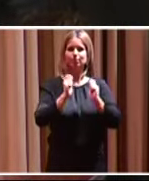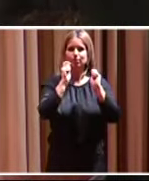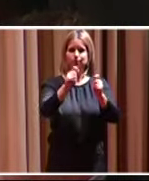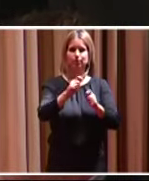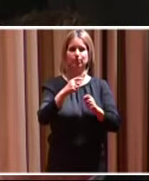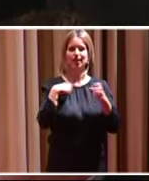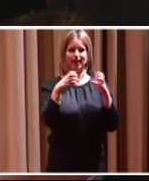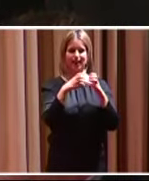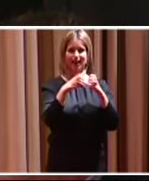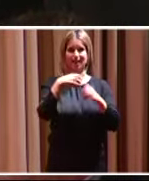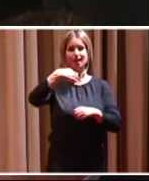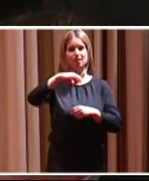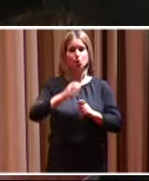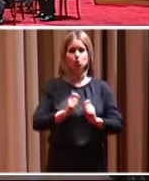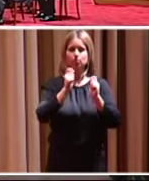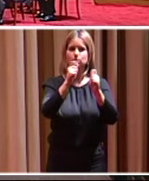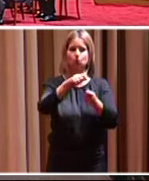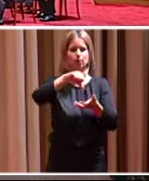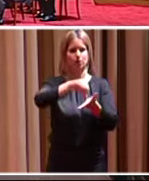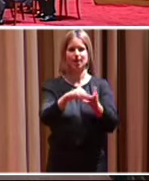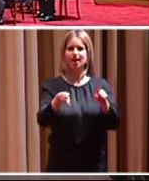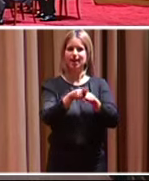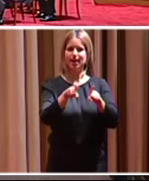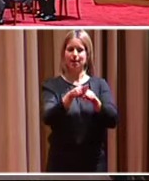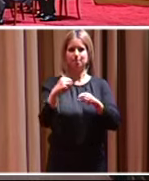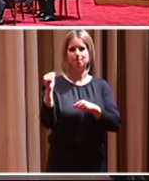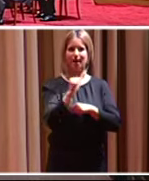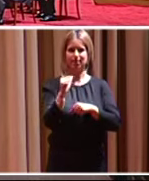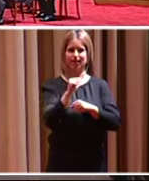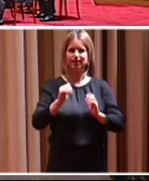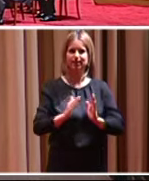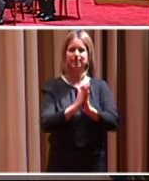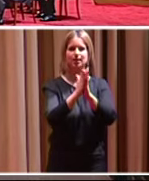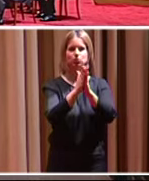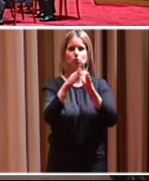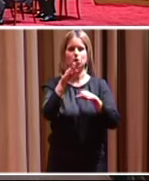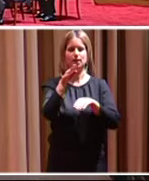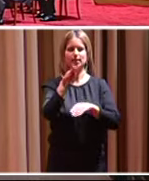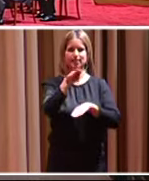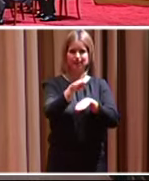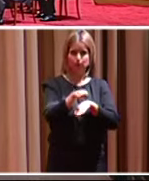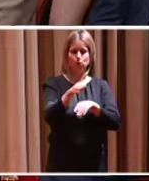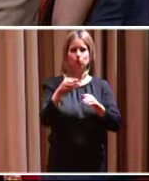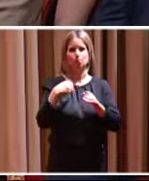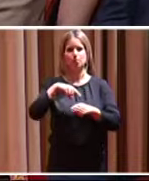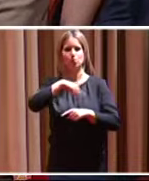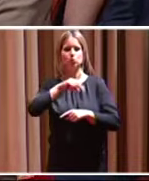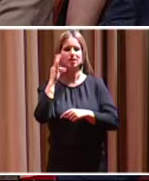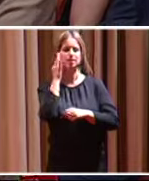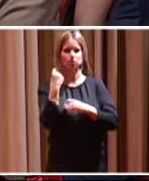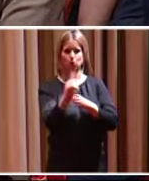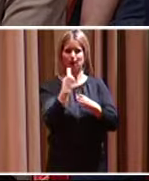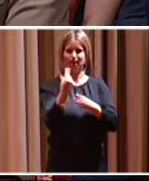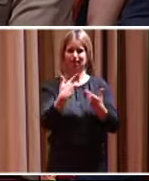Concesión de la Granada de Oro de la ciudad a la Hermandad del Santo Sepulcro y Nuestra Señora de la Soledad en el Calvario, con motivo